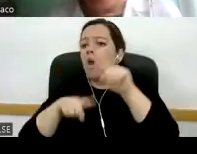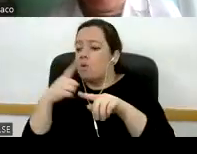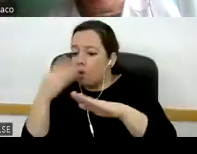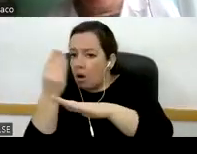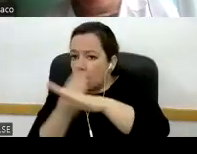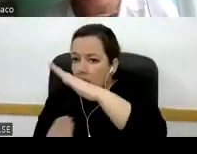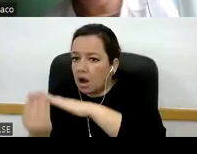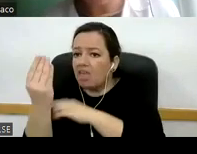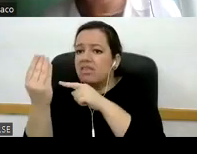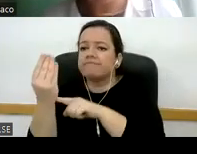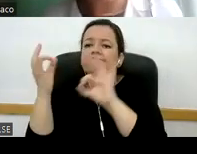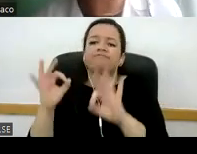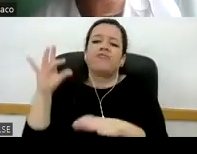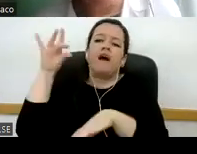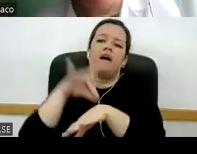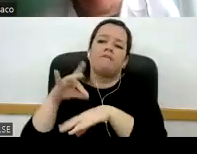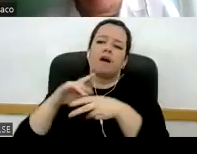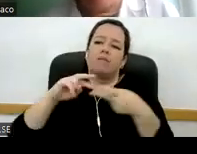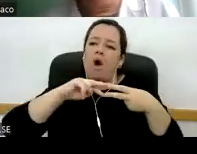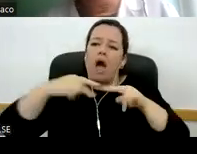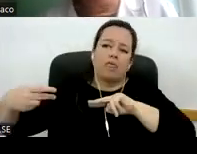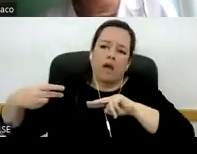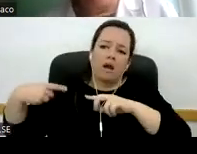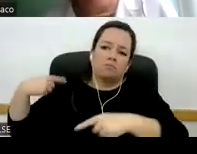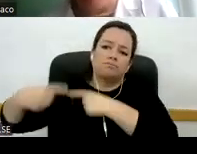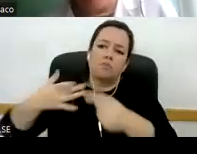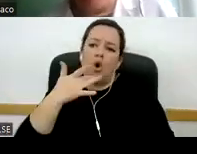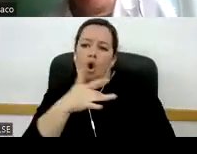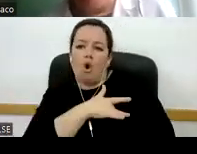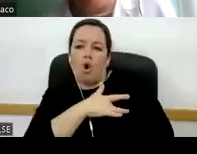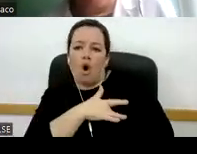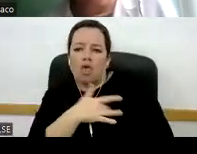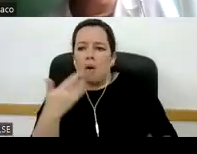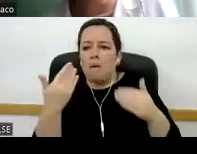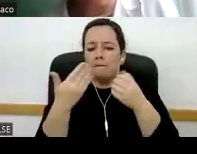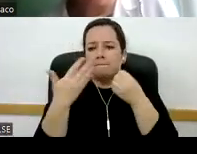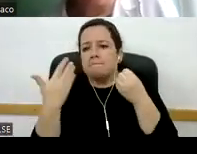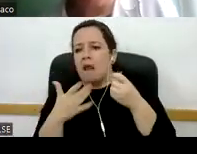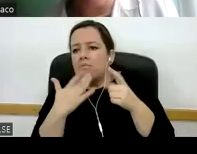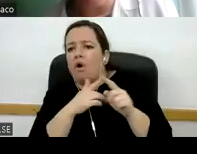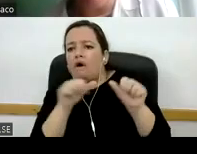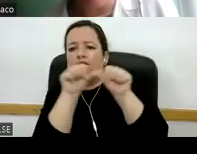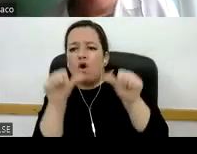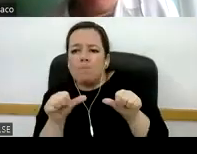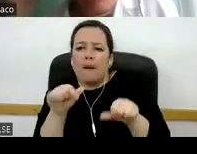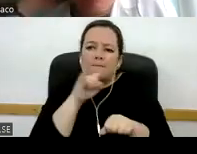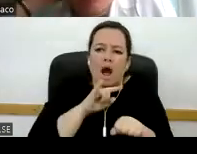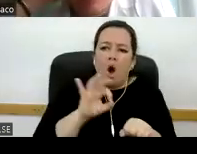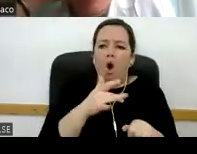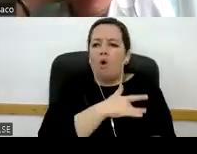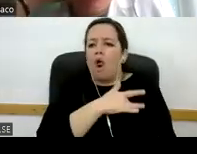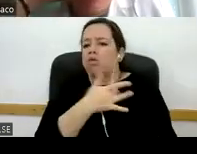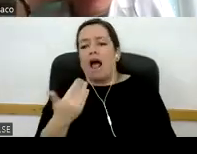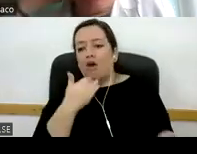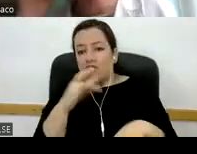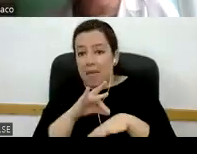síndrome hereditario que afecta a la formación de su corazón. Una malformación cardíaca, por ejemplo, sí que aumenta el riesgo cardiovascular de manera